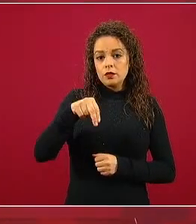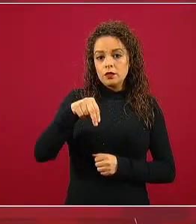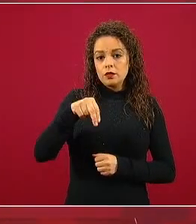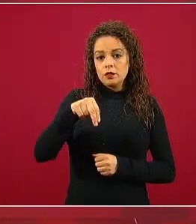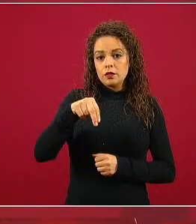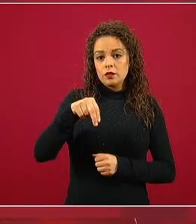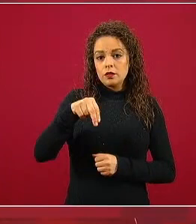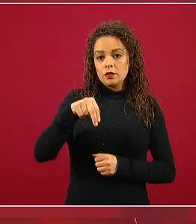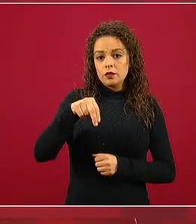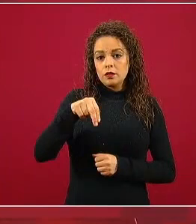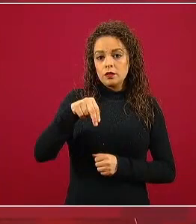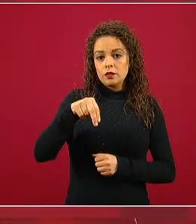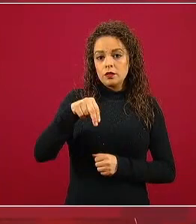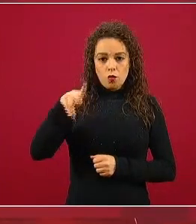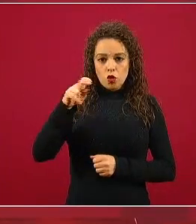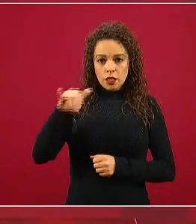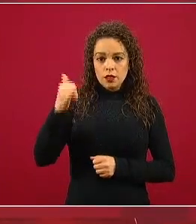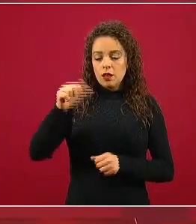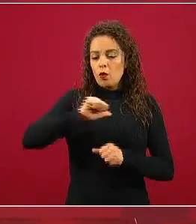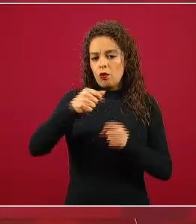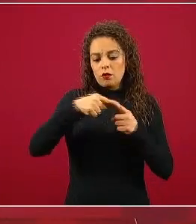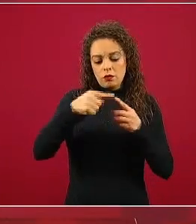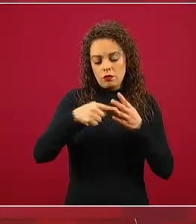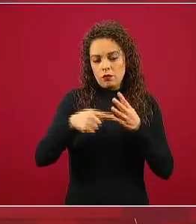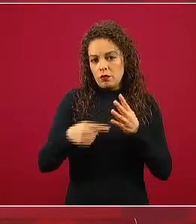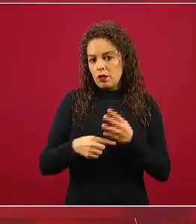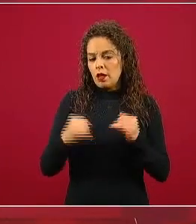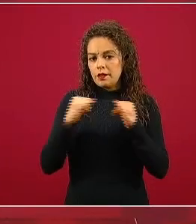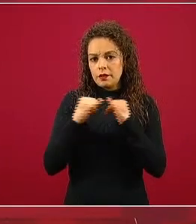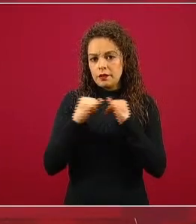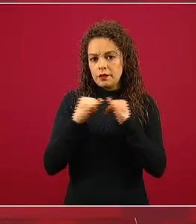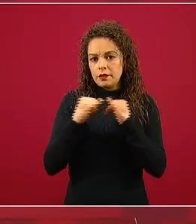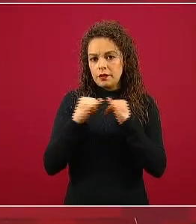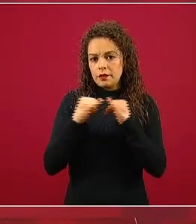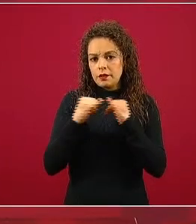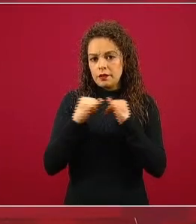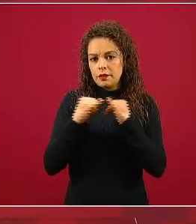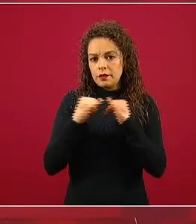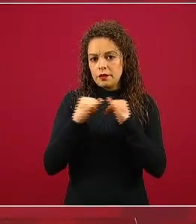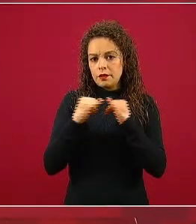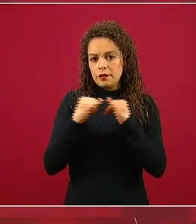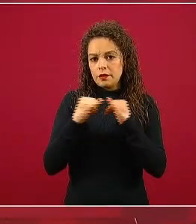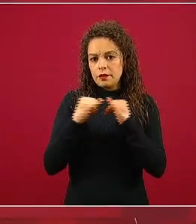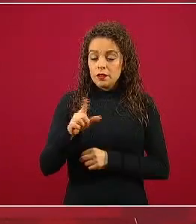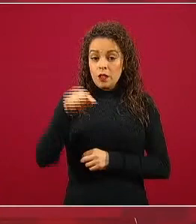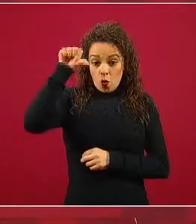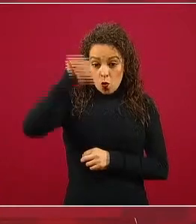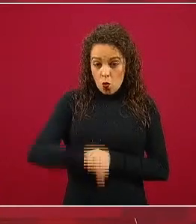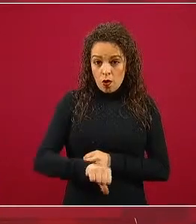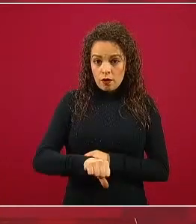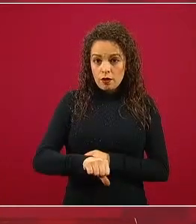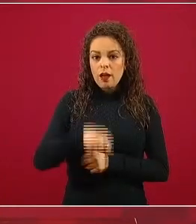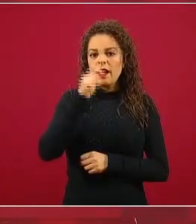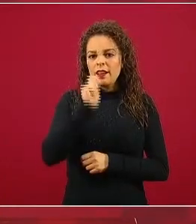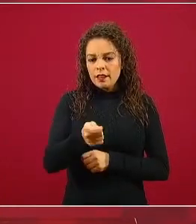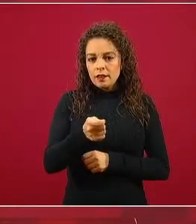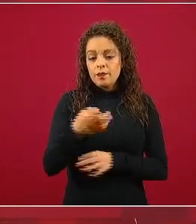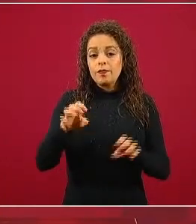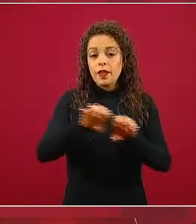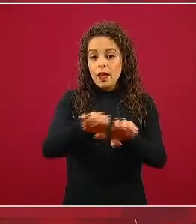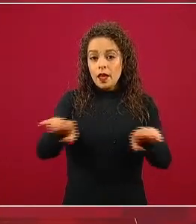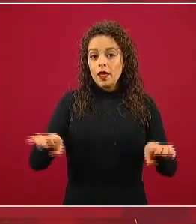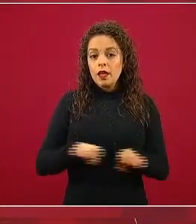Muñiz, entre otras muchas instituciones. Y en especial, el día de hoy, a todo el equipo